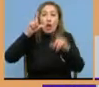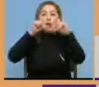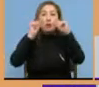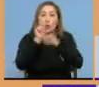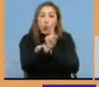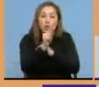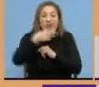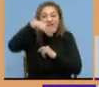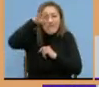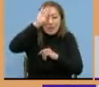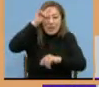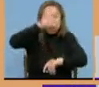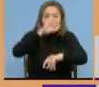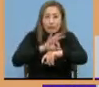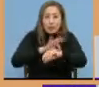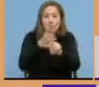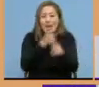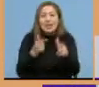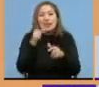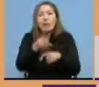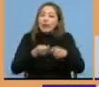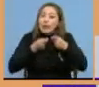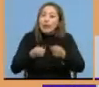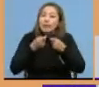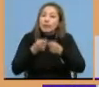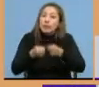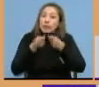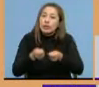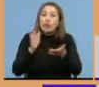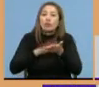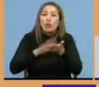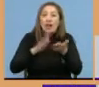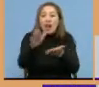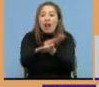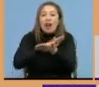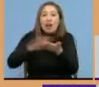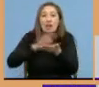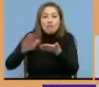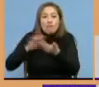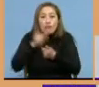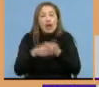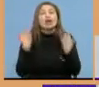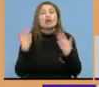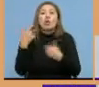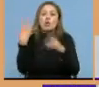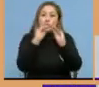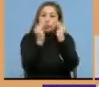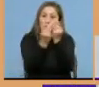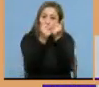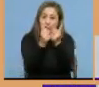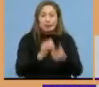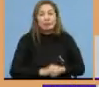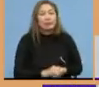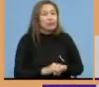porque estamos haciendo un gran refuerzo con el lo que es descacharrado entonces por eso creo que estamos logrando buenos resultados